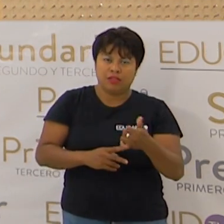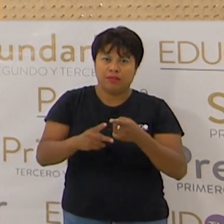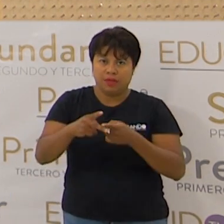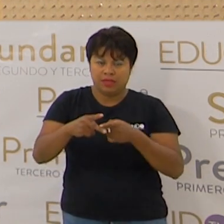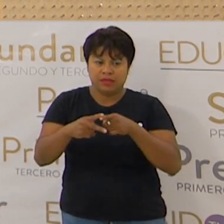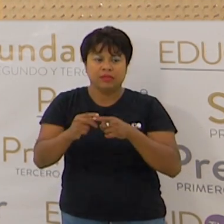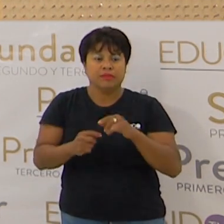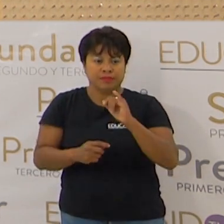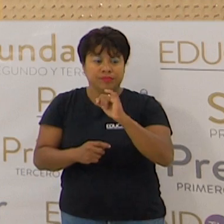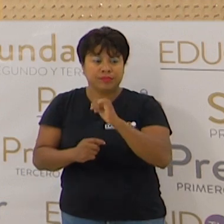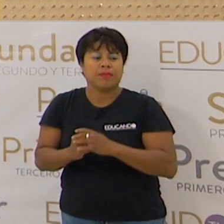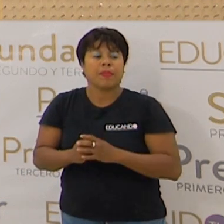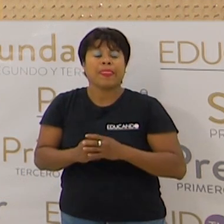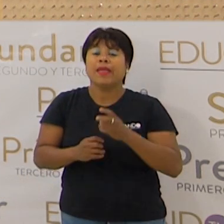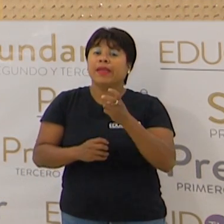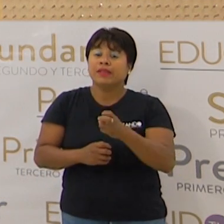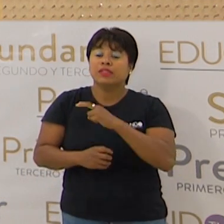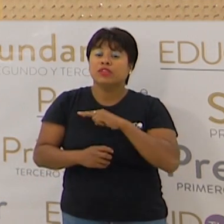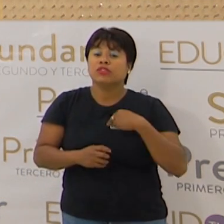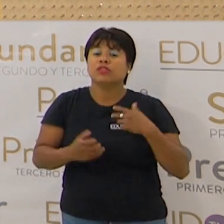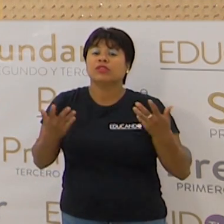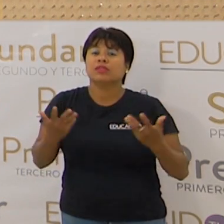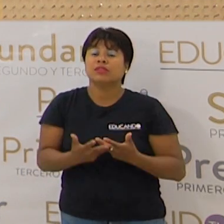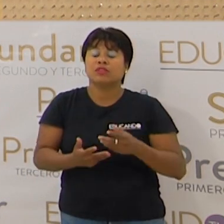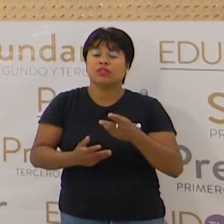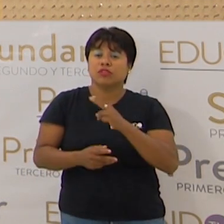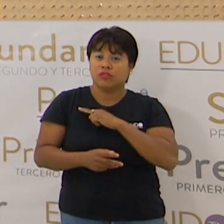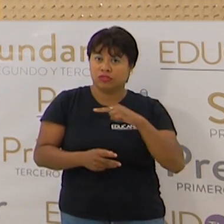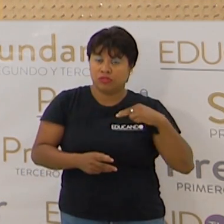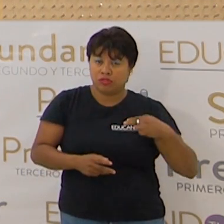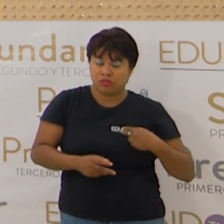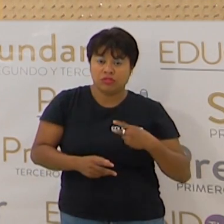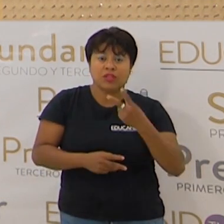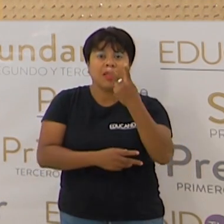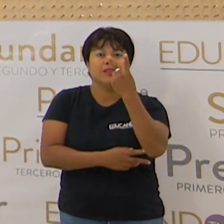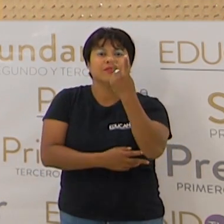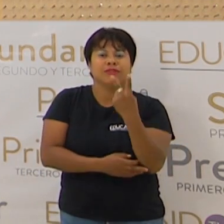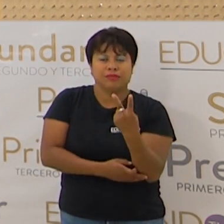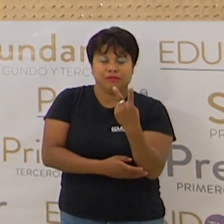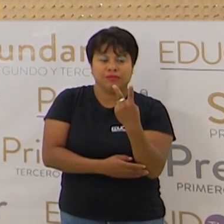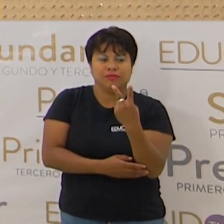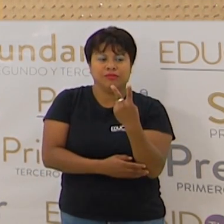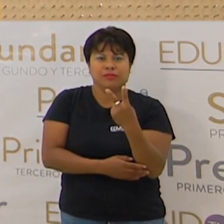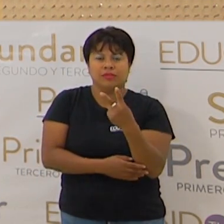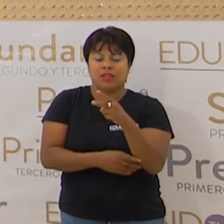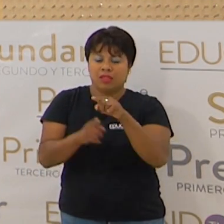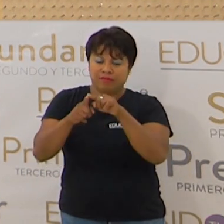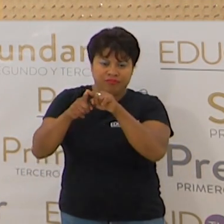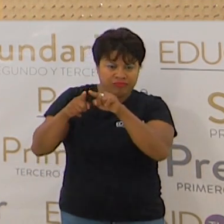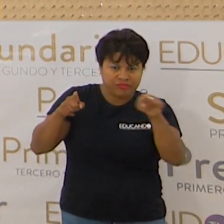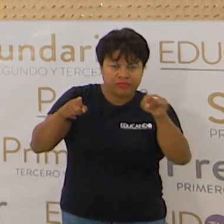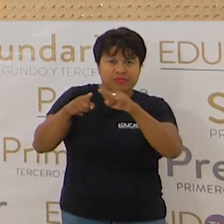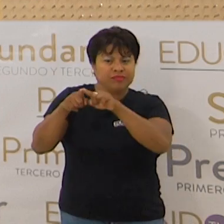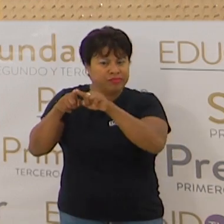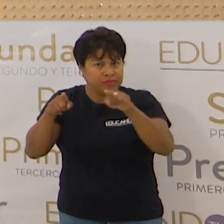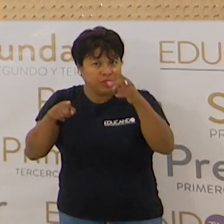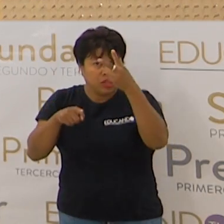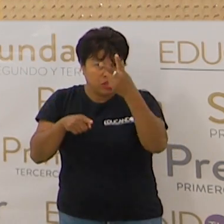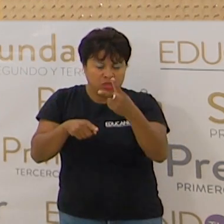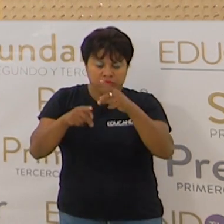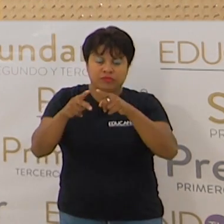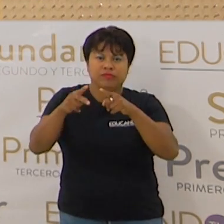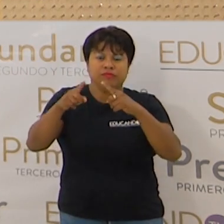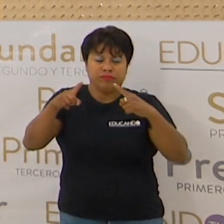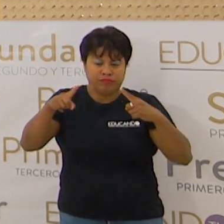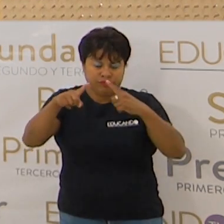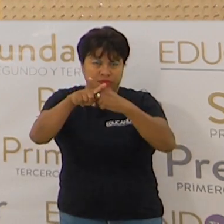vértice, ¿sí? Y ahí estaríamos trazando nosotros las dos diagonales, ¿sí?